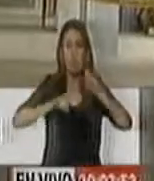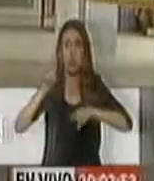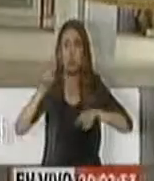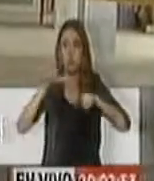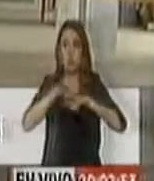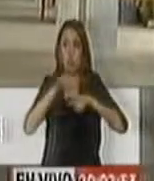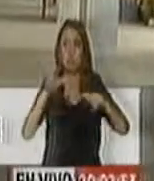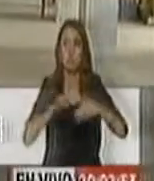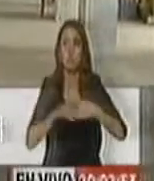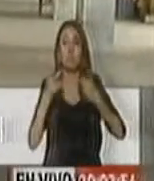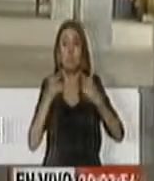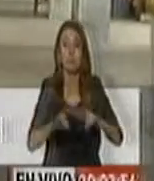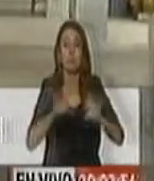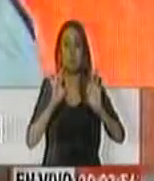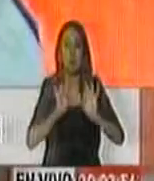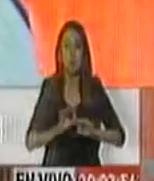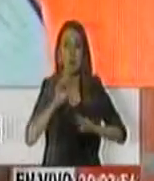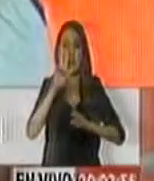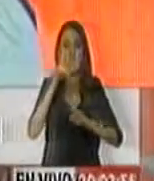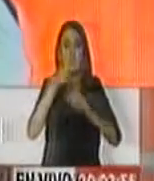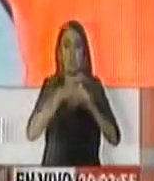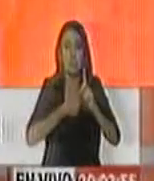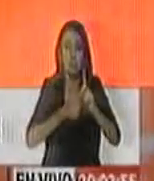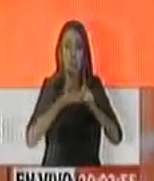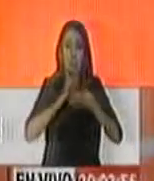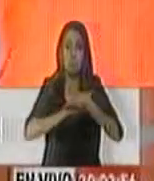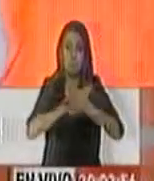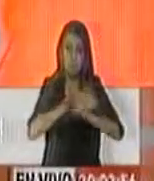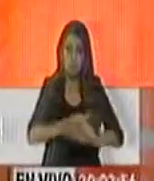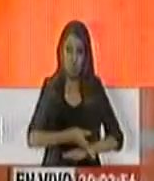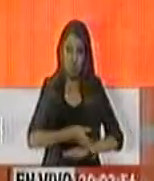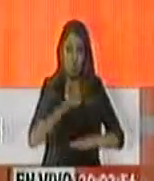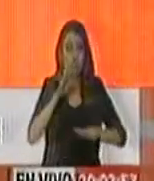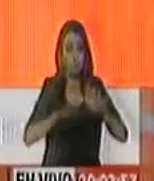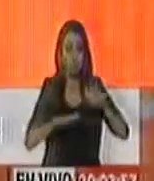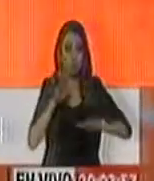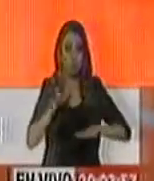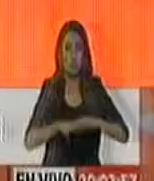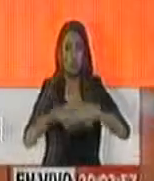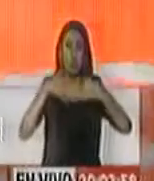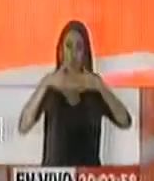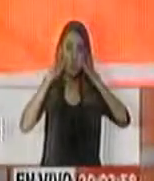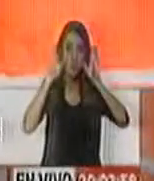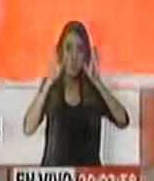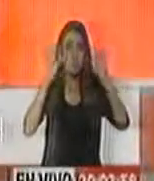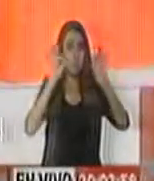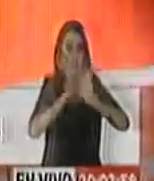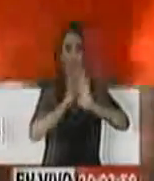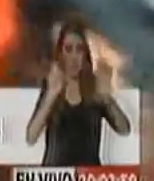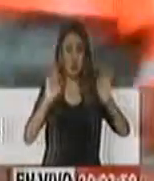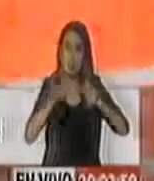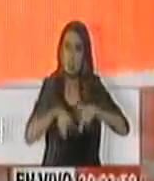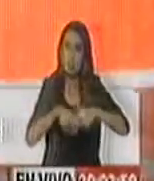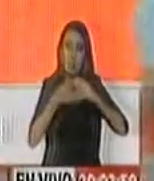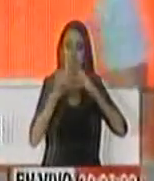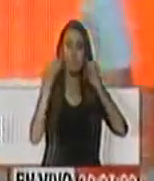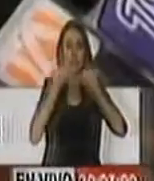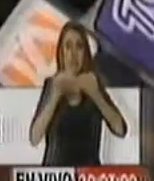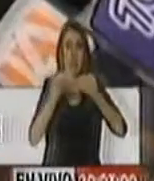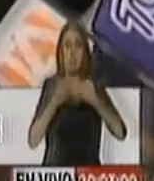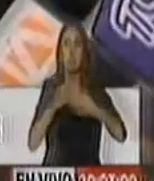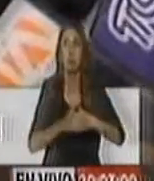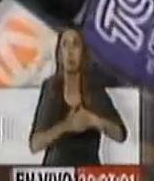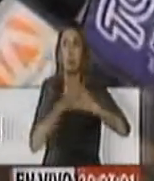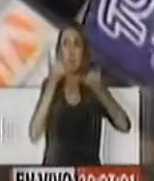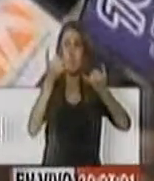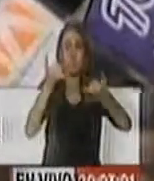áreas. Aseguró que 3 meses después que termine la obra civil, que se espera sea a fines de este año, iniciará la fase de equipamiento.